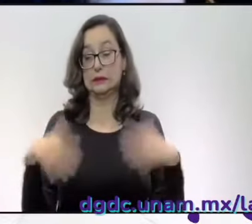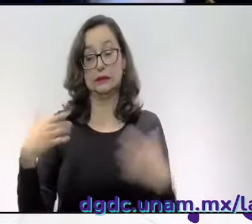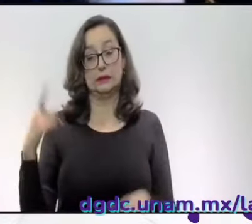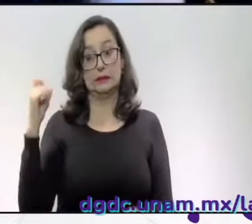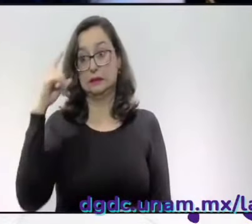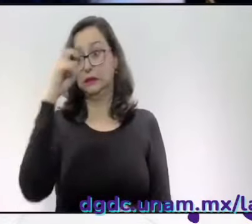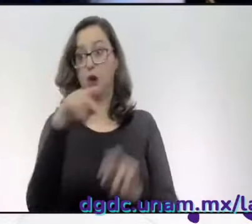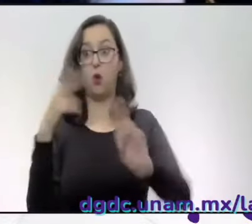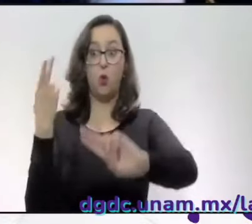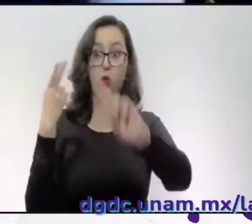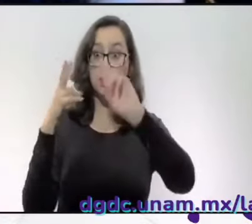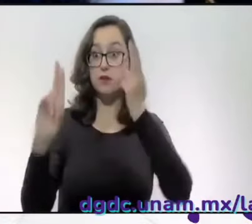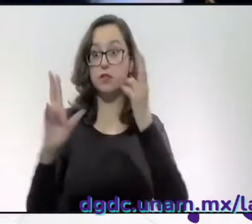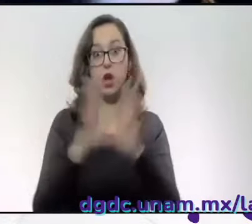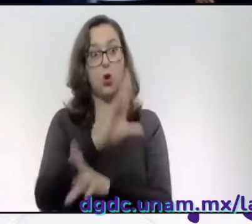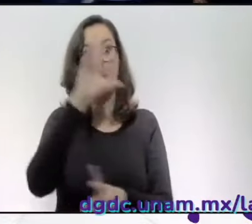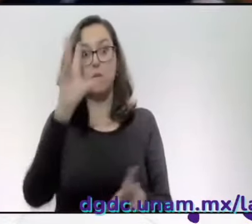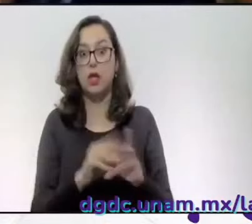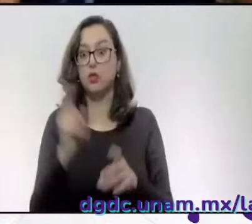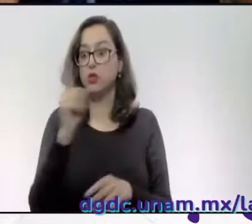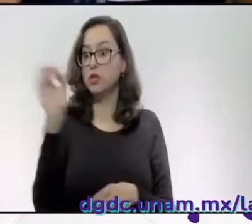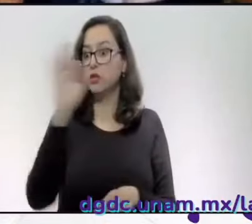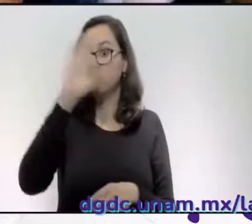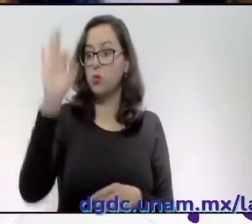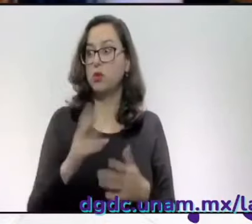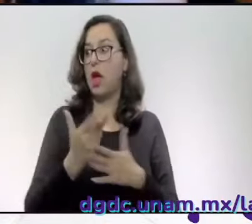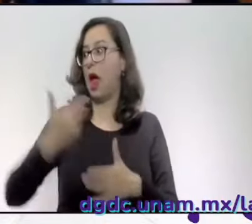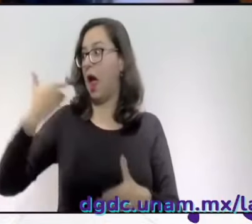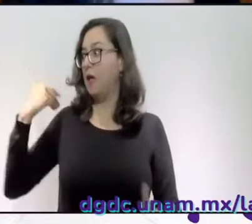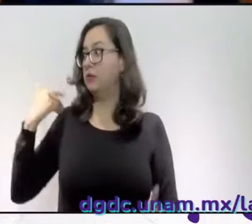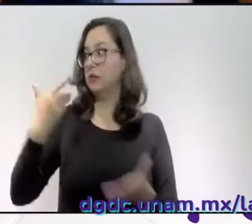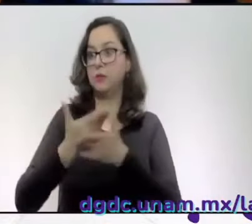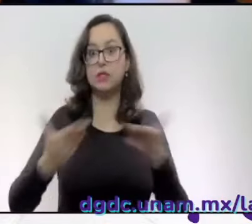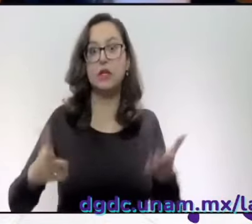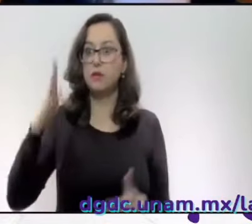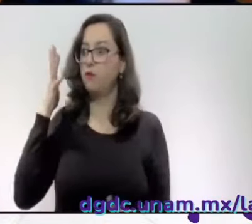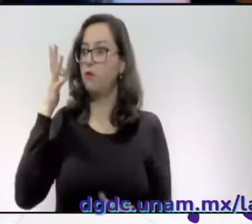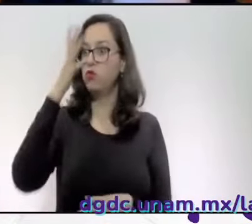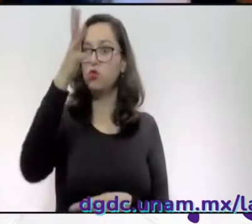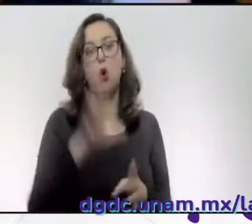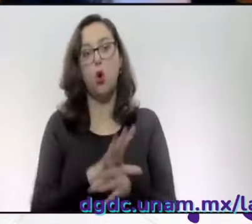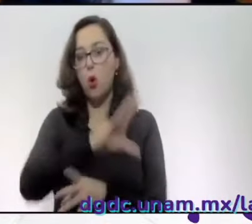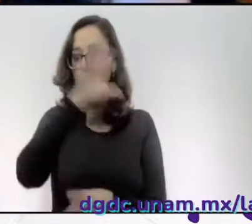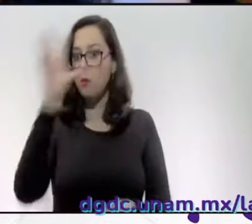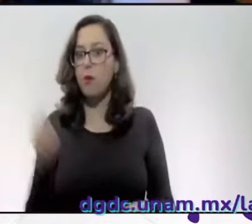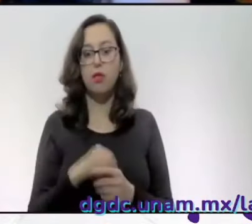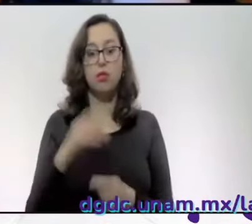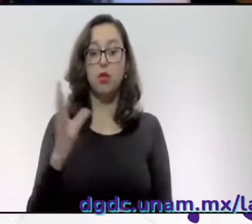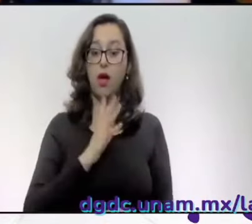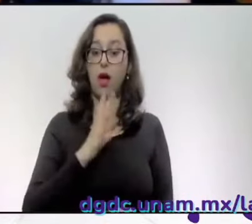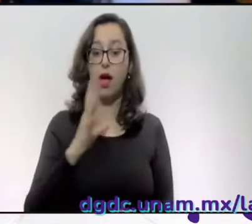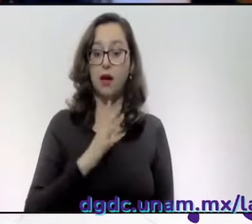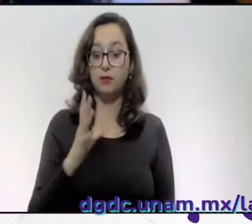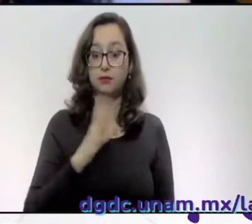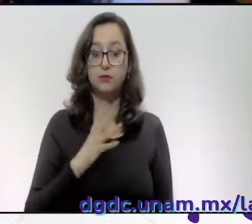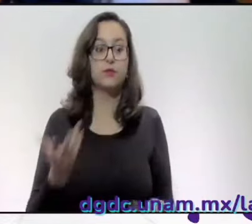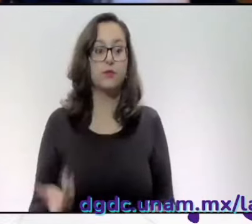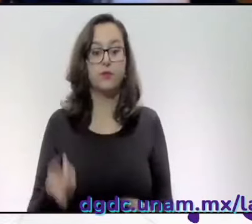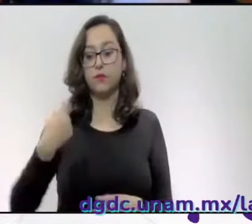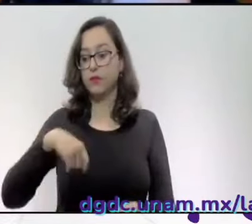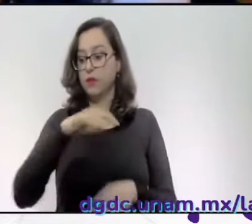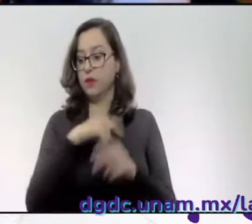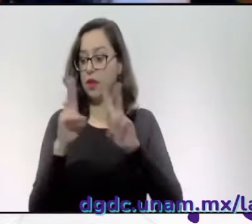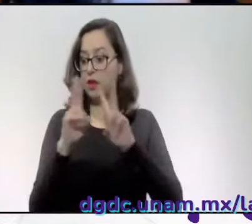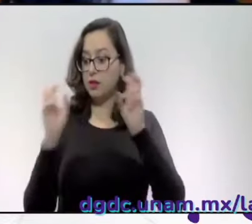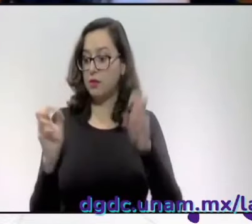Todo lo que hay, todo lo que ha existido en el pasado, en el presente, incluso en el futuro. O sea, para los que hacemos relatividad como yo, de alguna manera el futuro